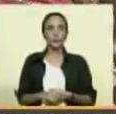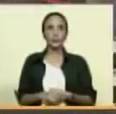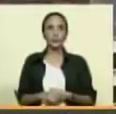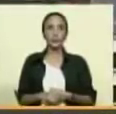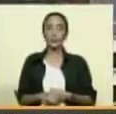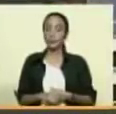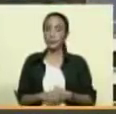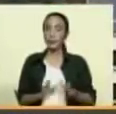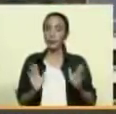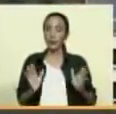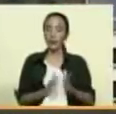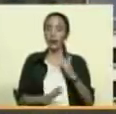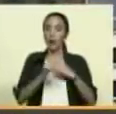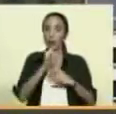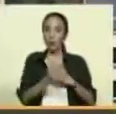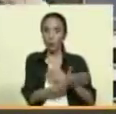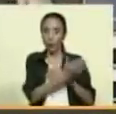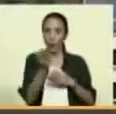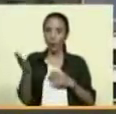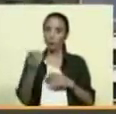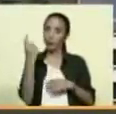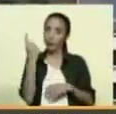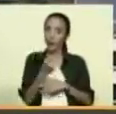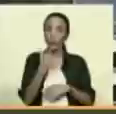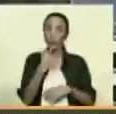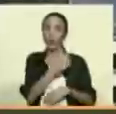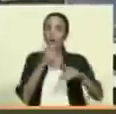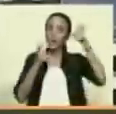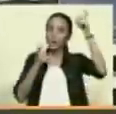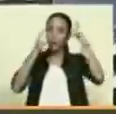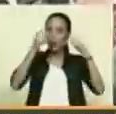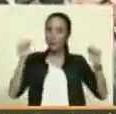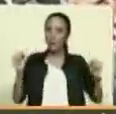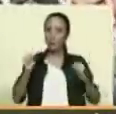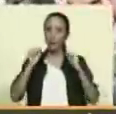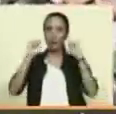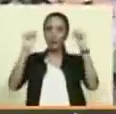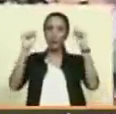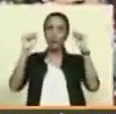Y tenemos que decir, ¡Chávez vive!